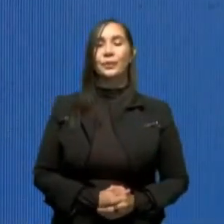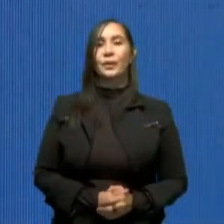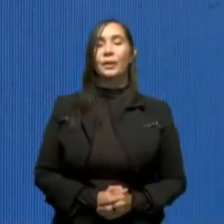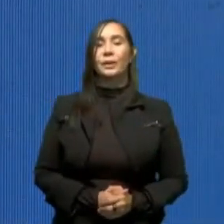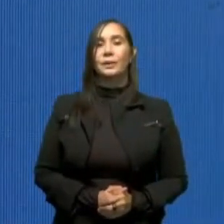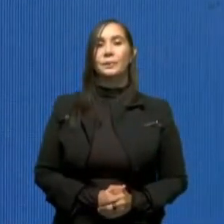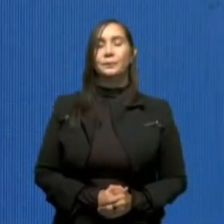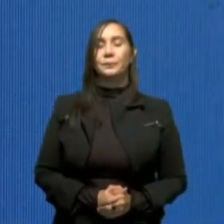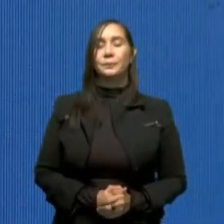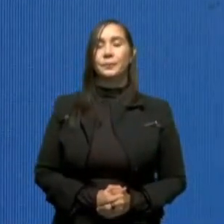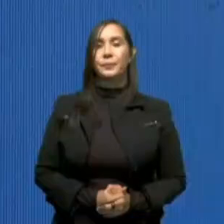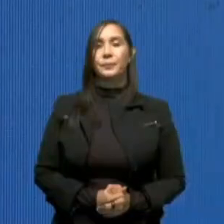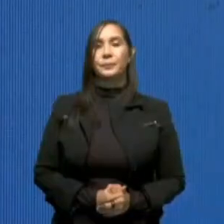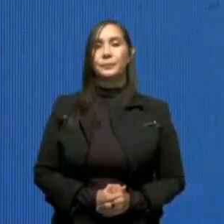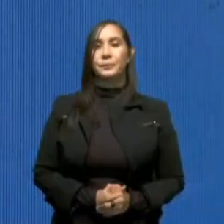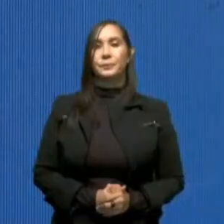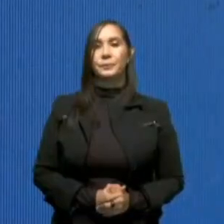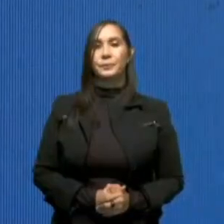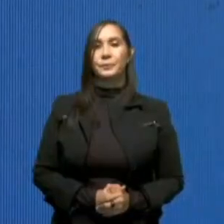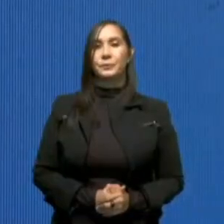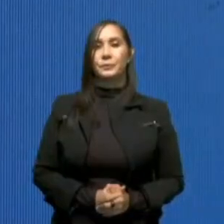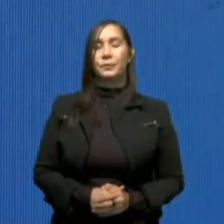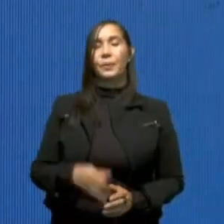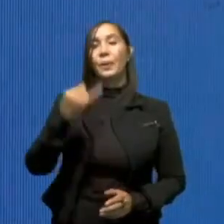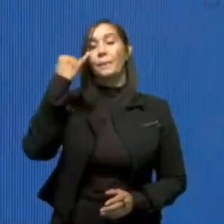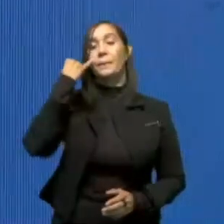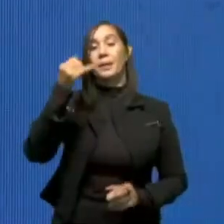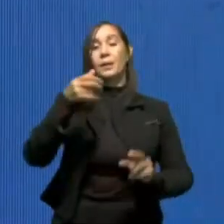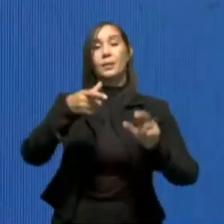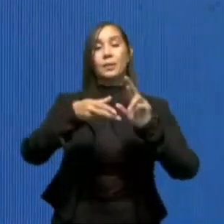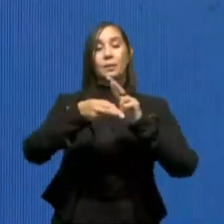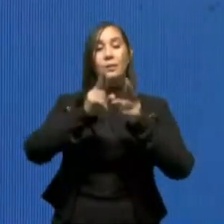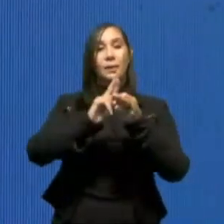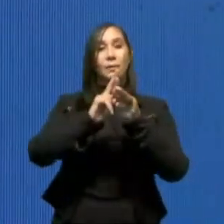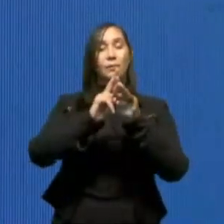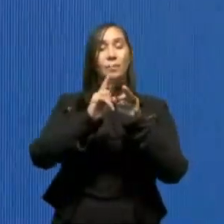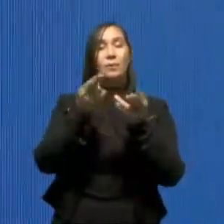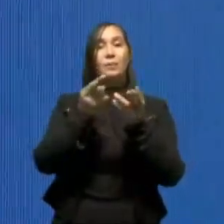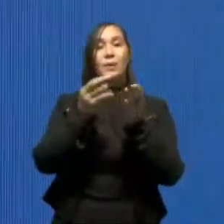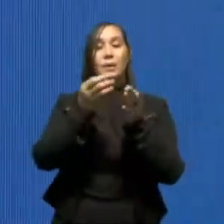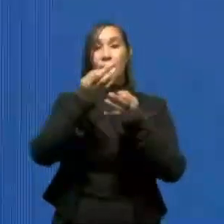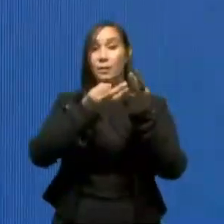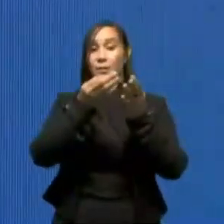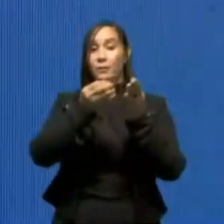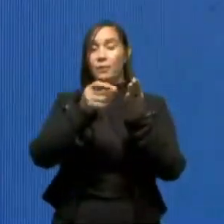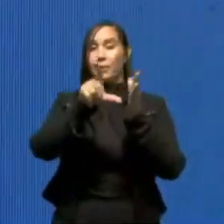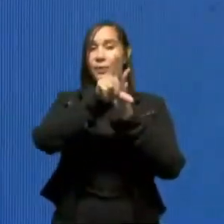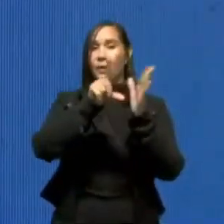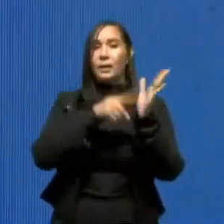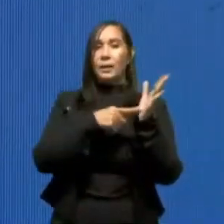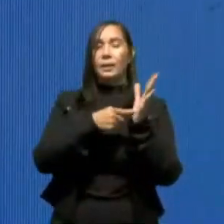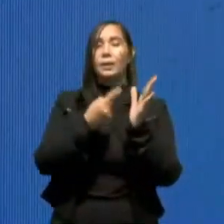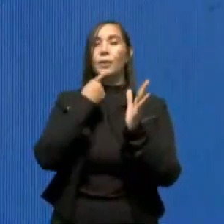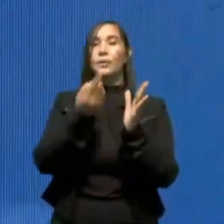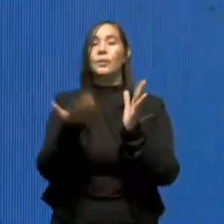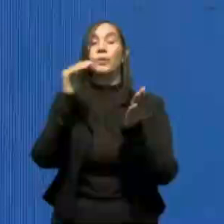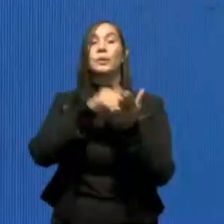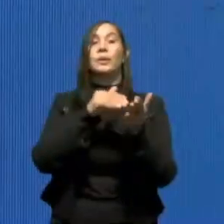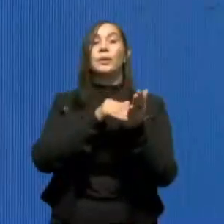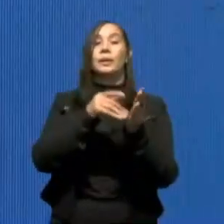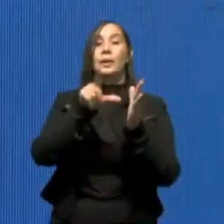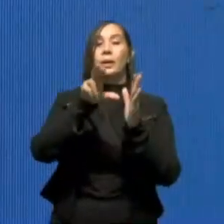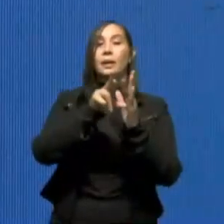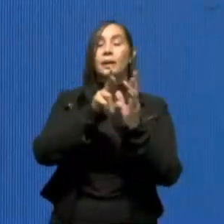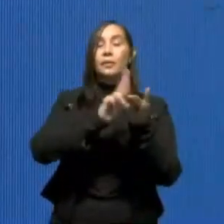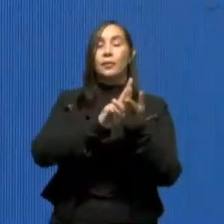decretos miren la cuando se habla de reforma fiscal se habla de reforma yo lo he dicho varias veces pero lo repito se habla de